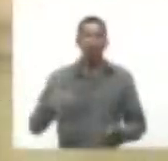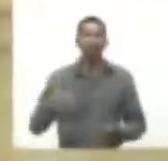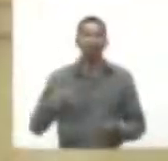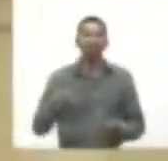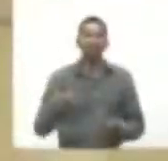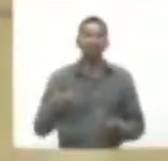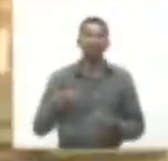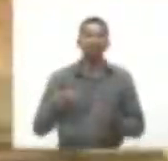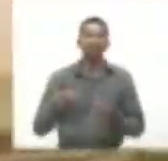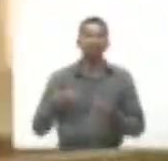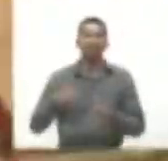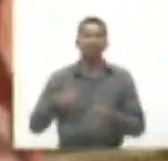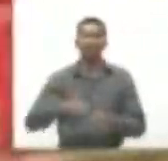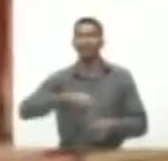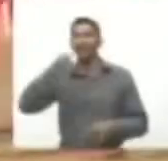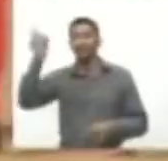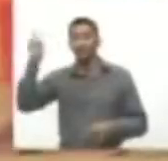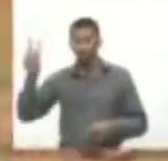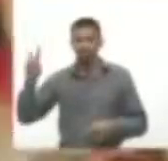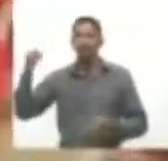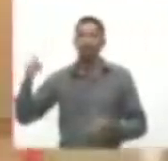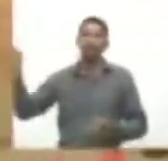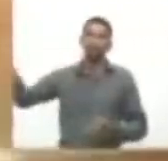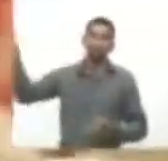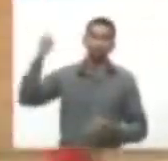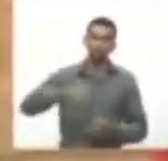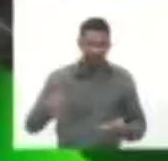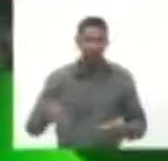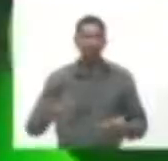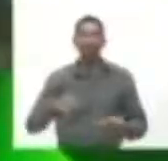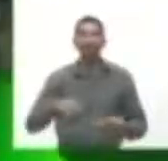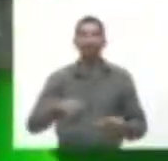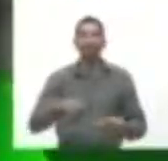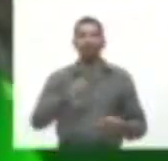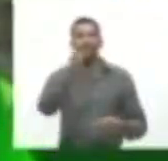Morón el juego de vuelta por la fase 2 de la Copa Libertadores.